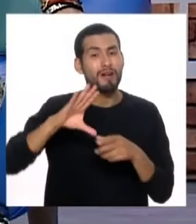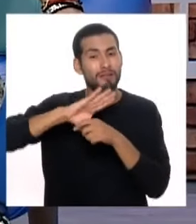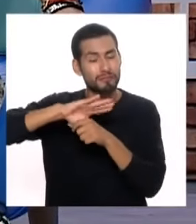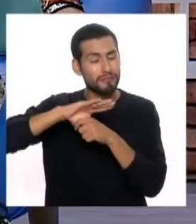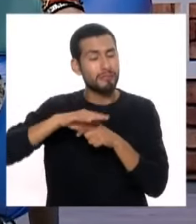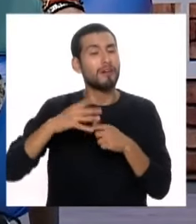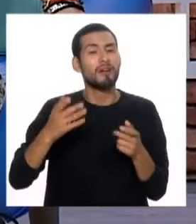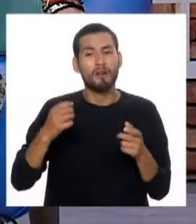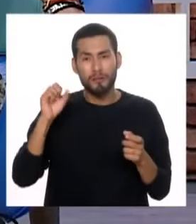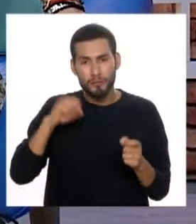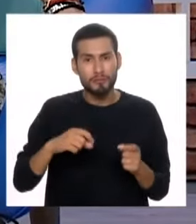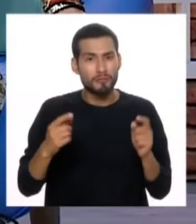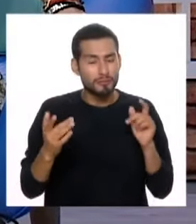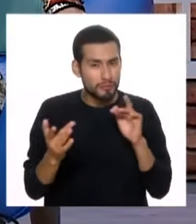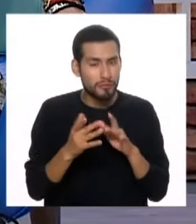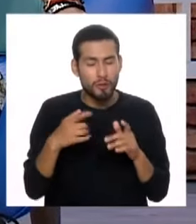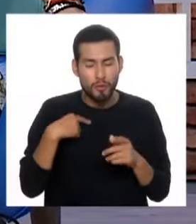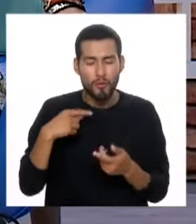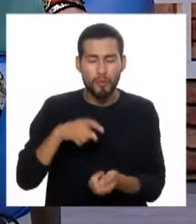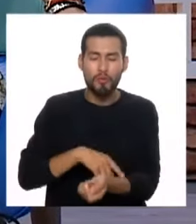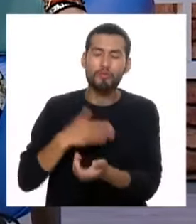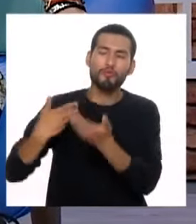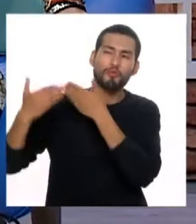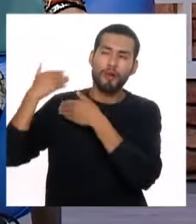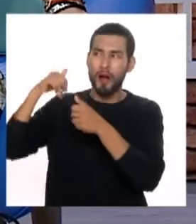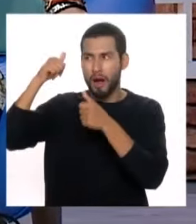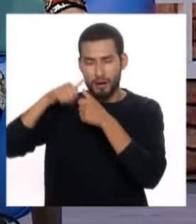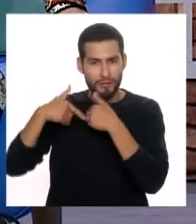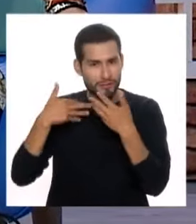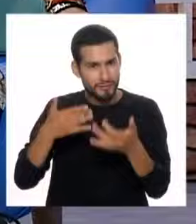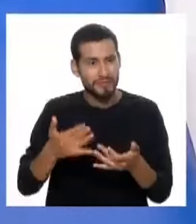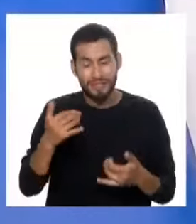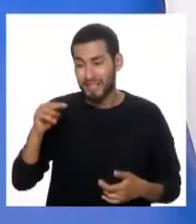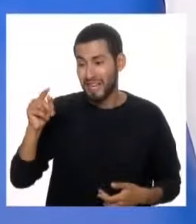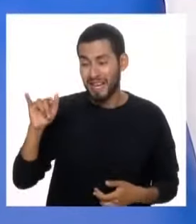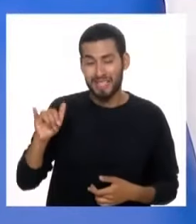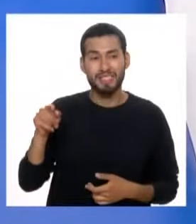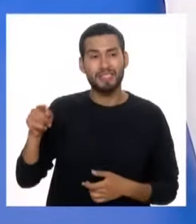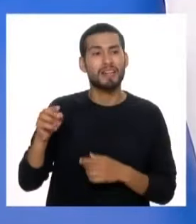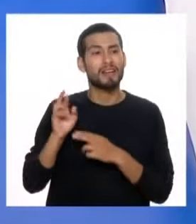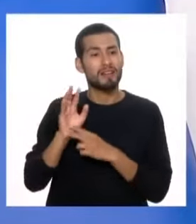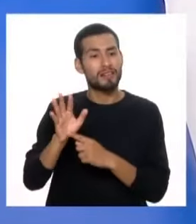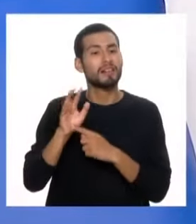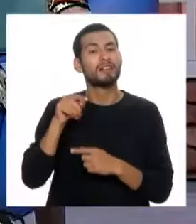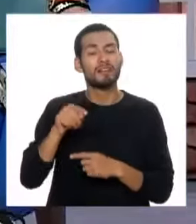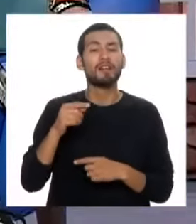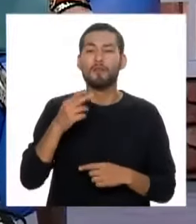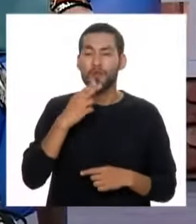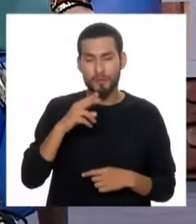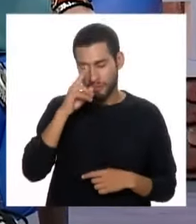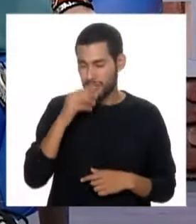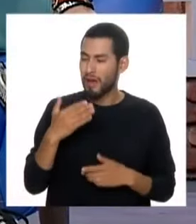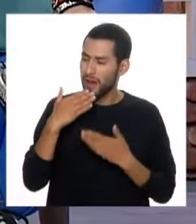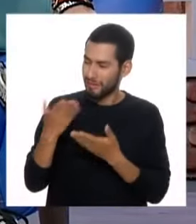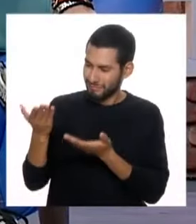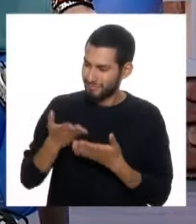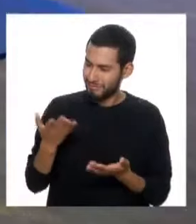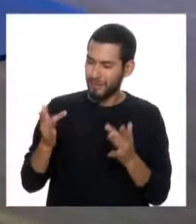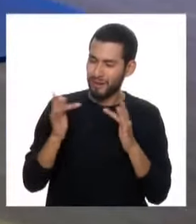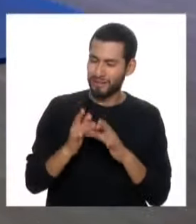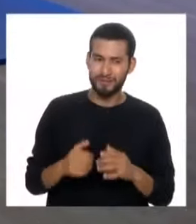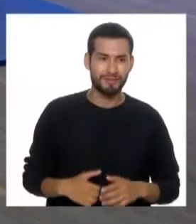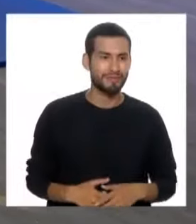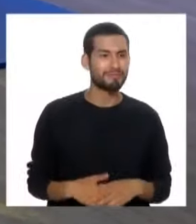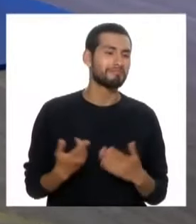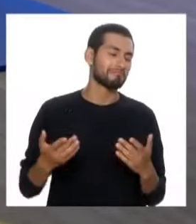de acercarnos a nuestras tradiciones y no perderlas. Y justamente está Nati Echevarría, representante de Dulce Perú. Nati, un placer tenerte aquí en Conecta.